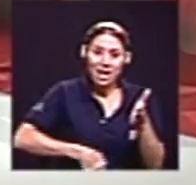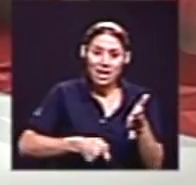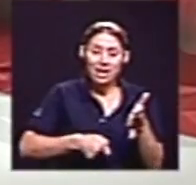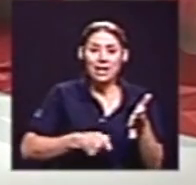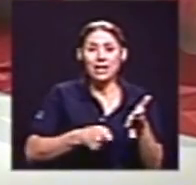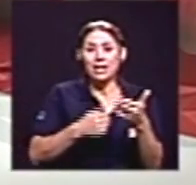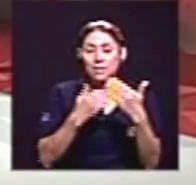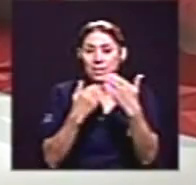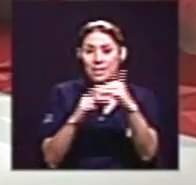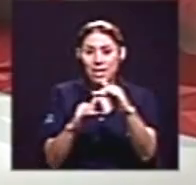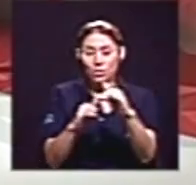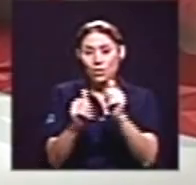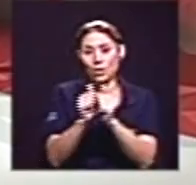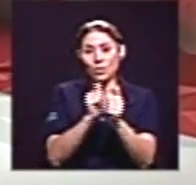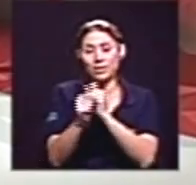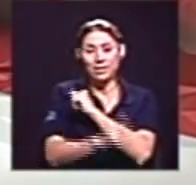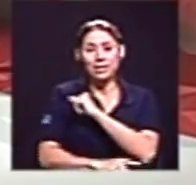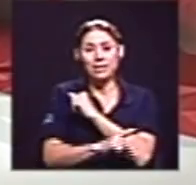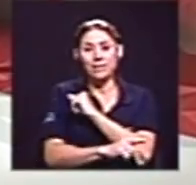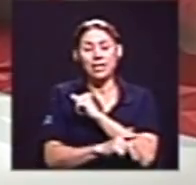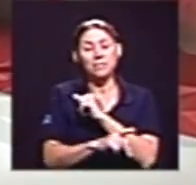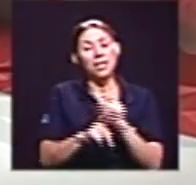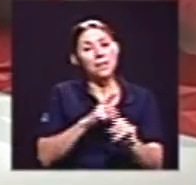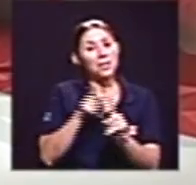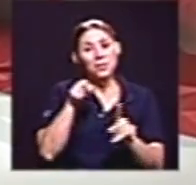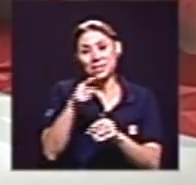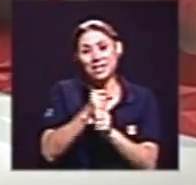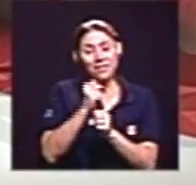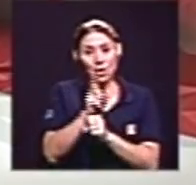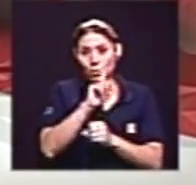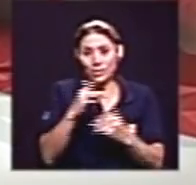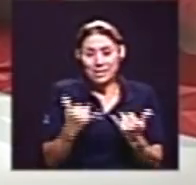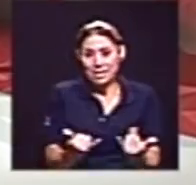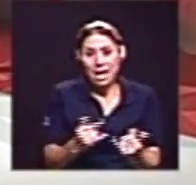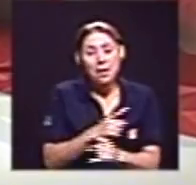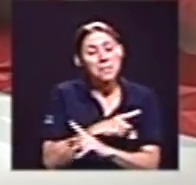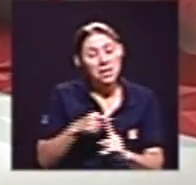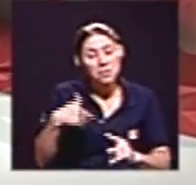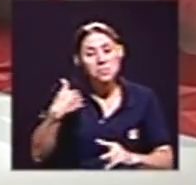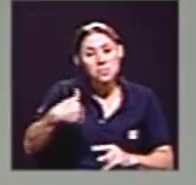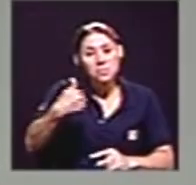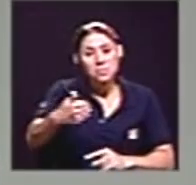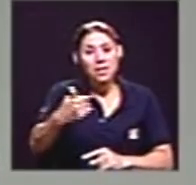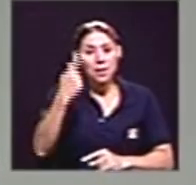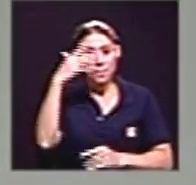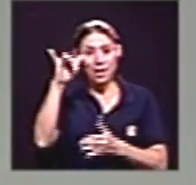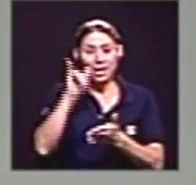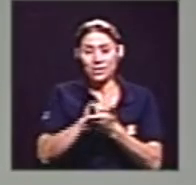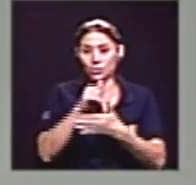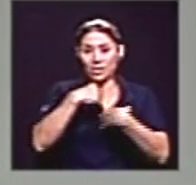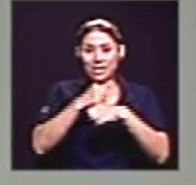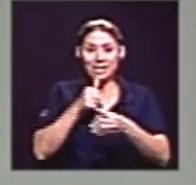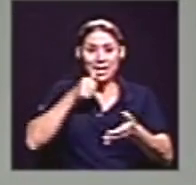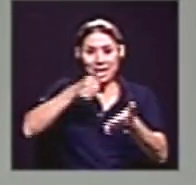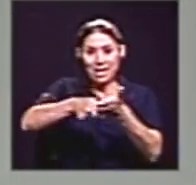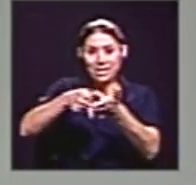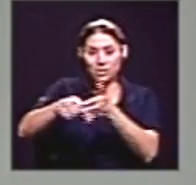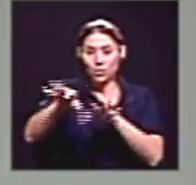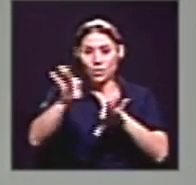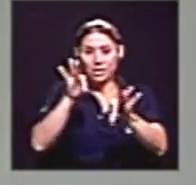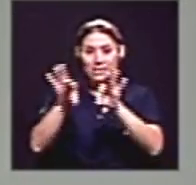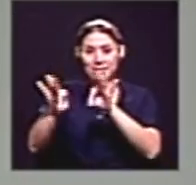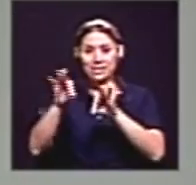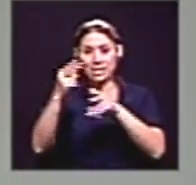de pensarlo, no es una tarea inmediata, pero me parece que para eso se hacen elecciones, para eso se nombran se nombra gente en la